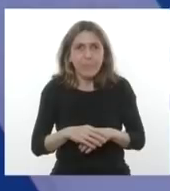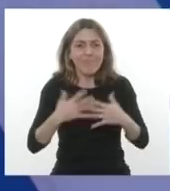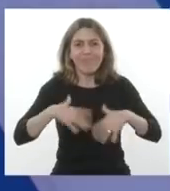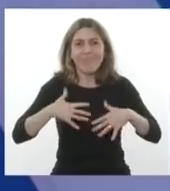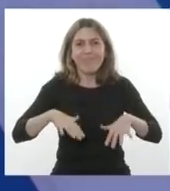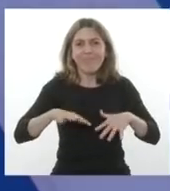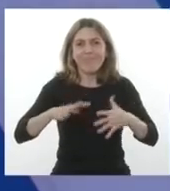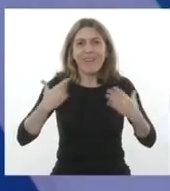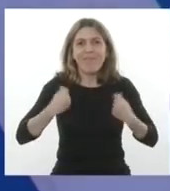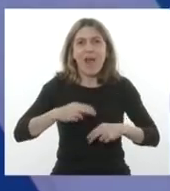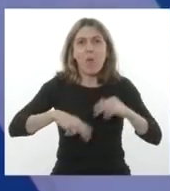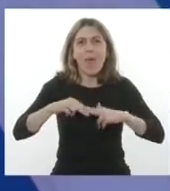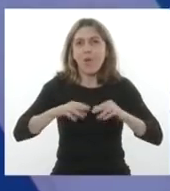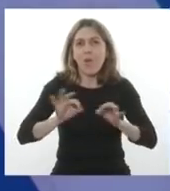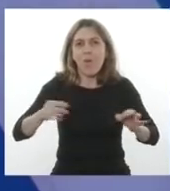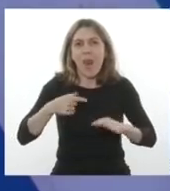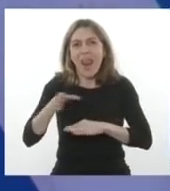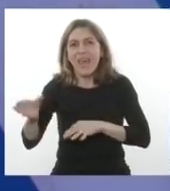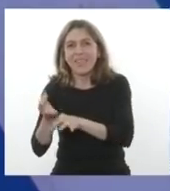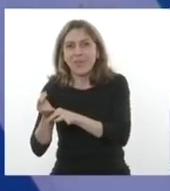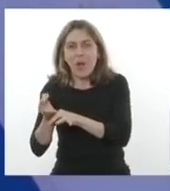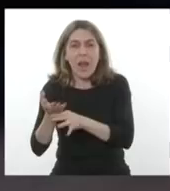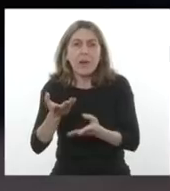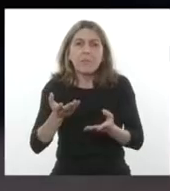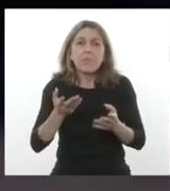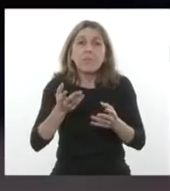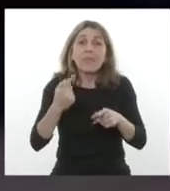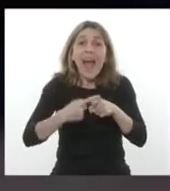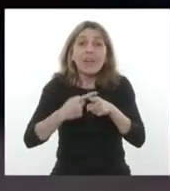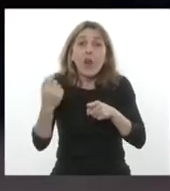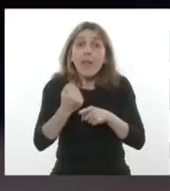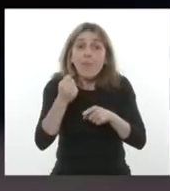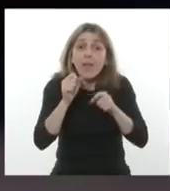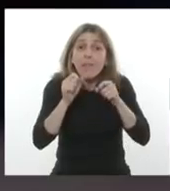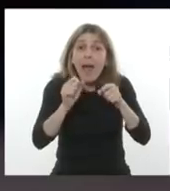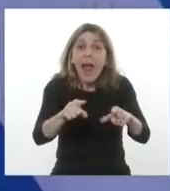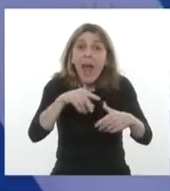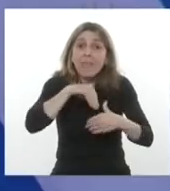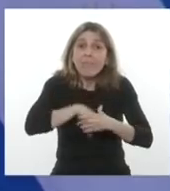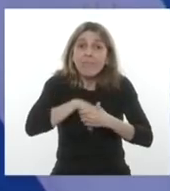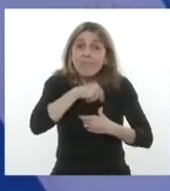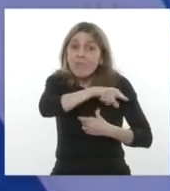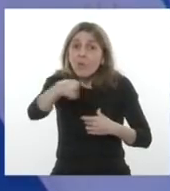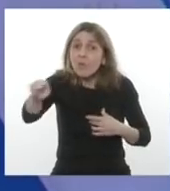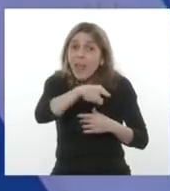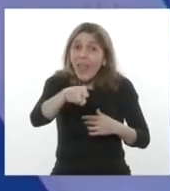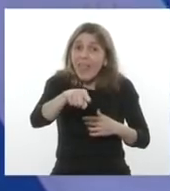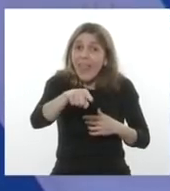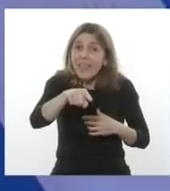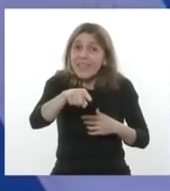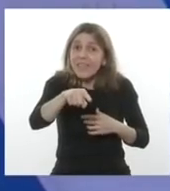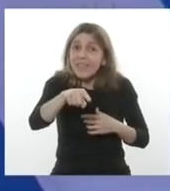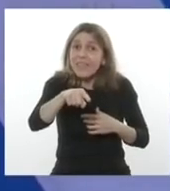vestidos como cuando van al colegio. Es un acto muy importante en sus vidas. Es un acto que los va a marcar a